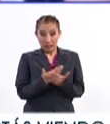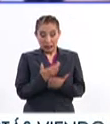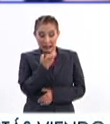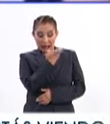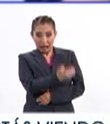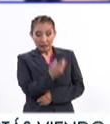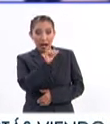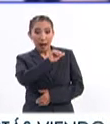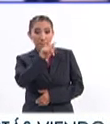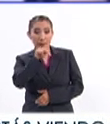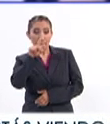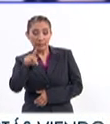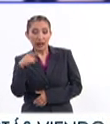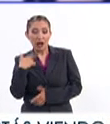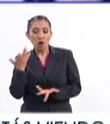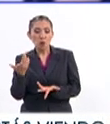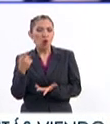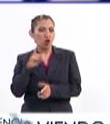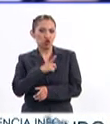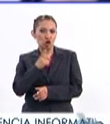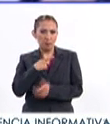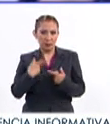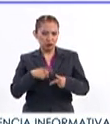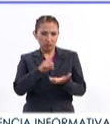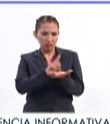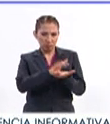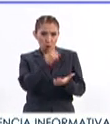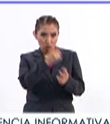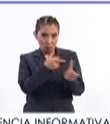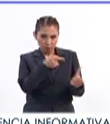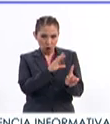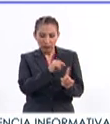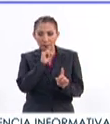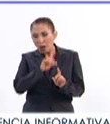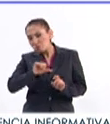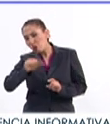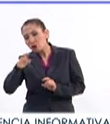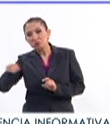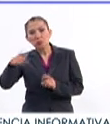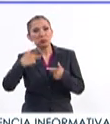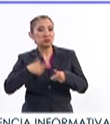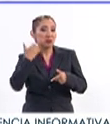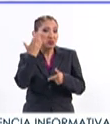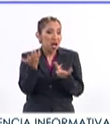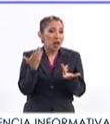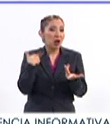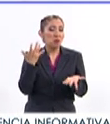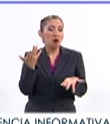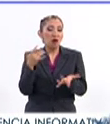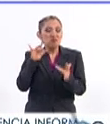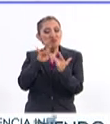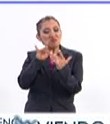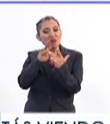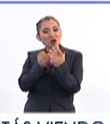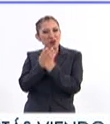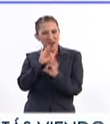caso, la aplicación social se extiende no solamente a personas discapacitadas, sino también personas que quisieran interactuar con